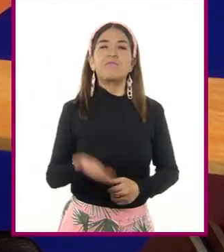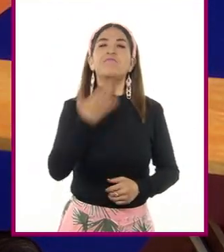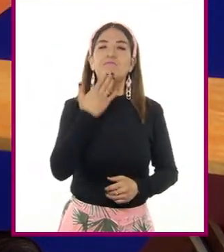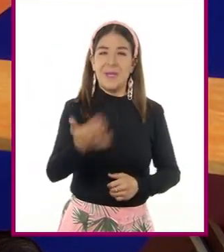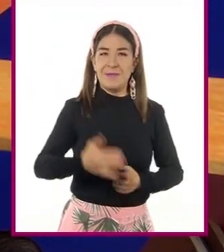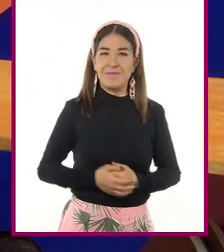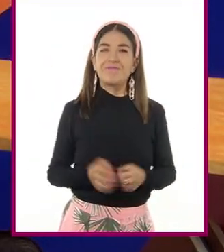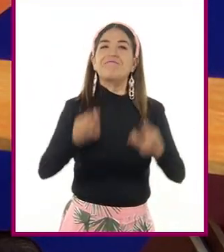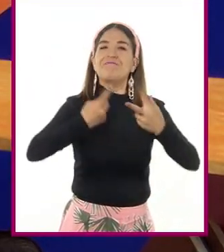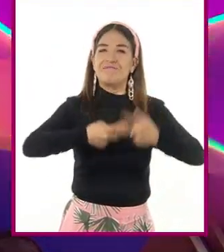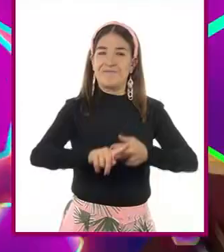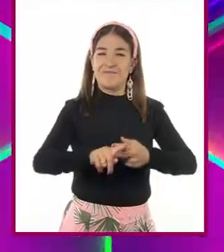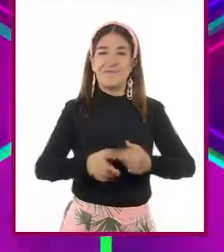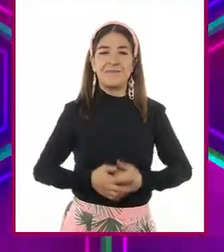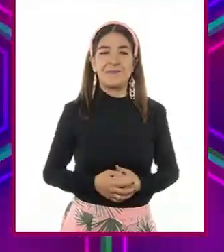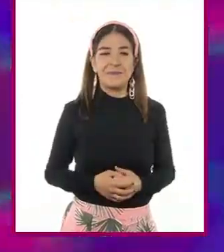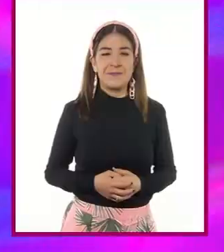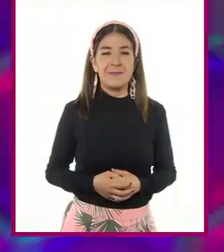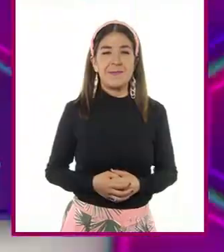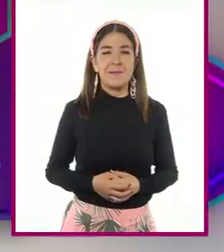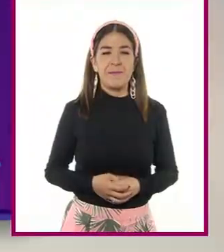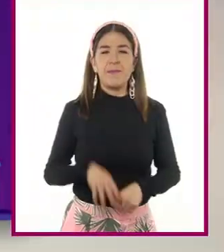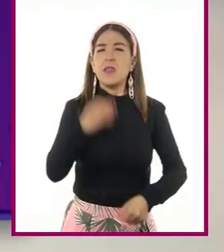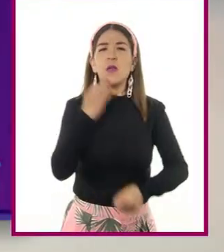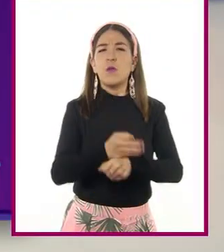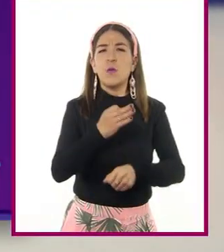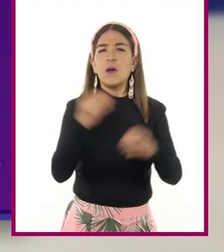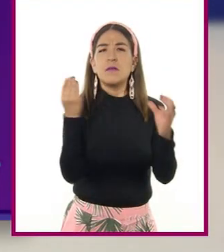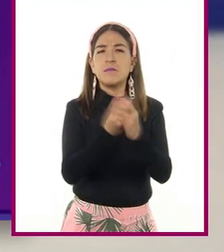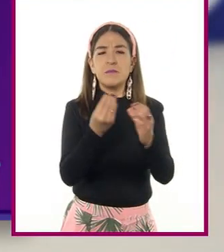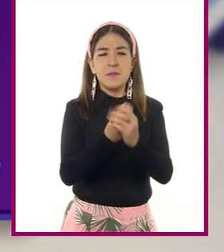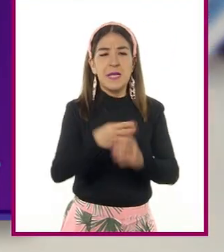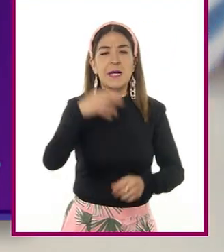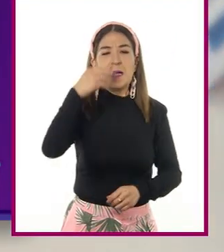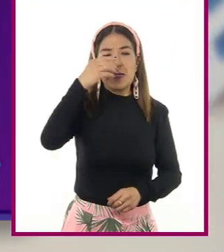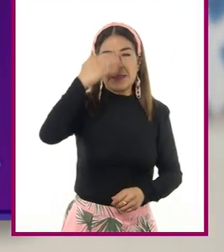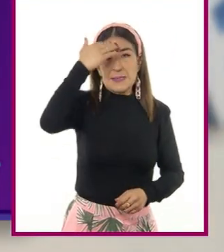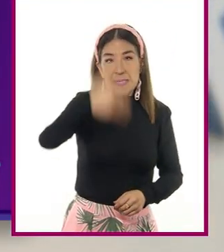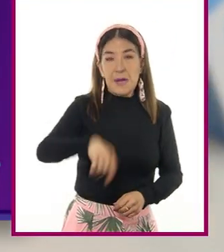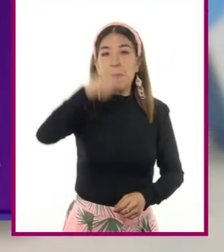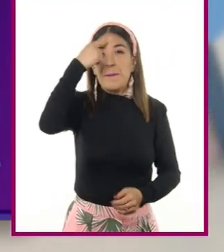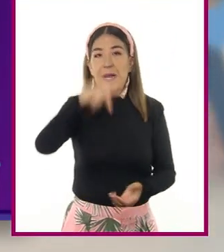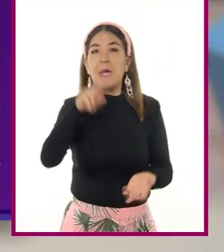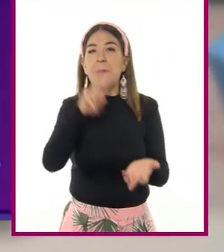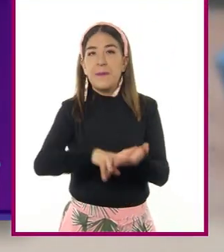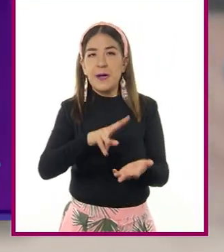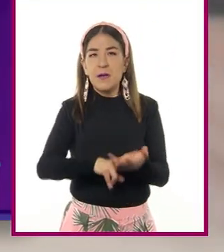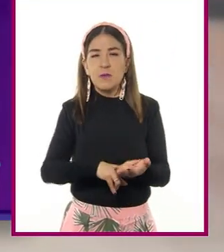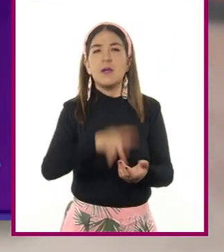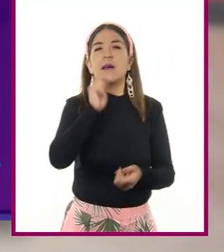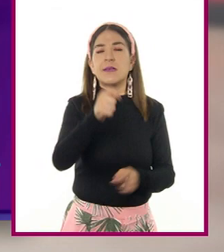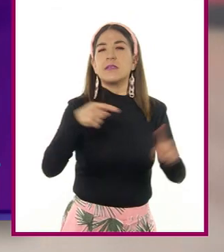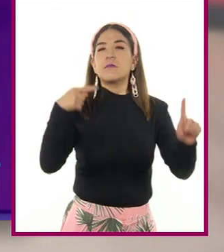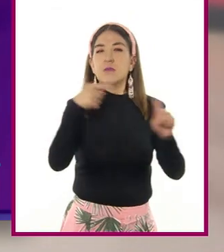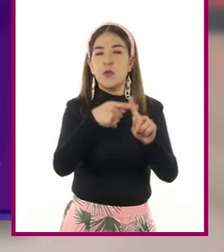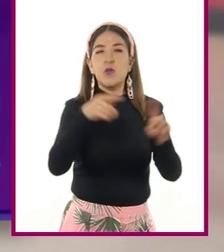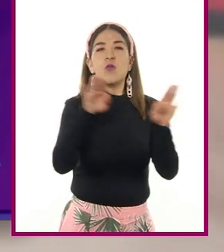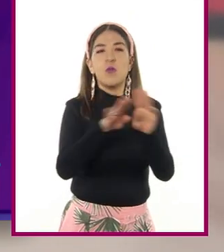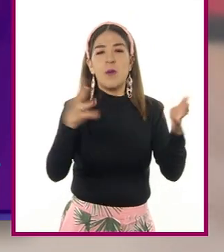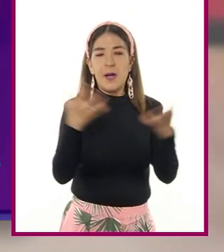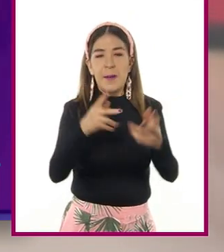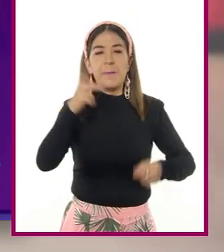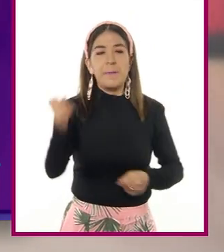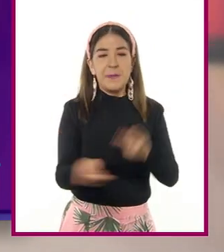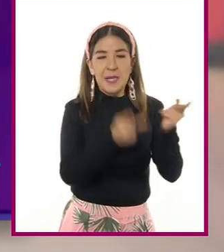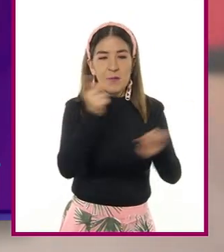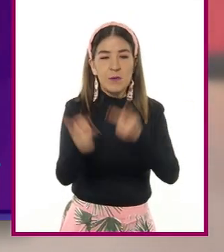bien, iniciemos. Esta sesión, titulada Saber para valorar, tiene como propósito formular